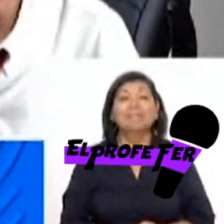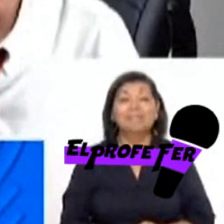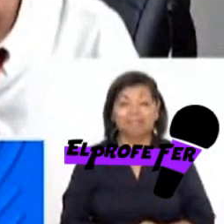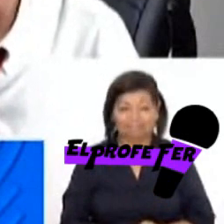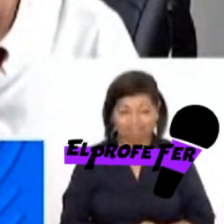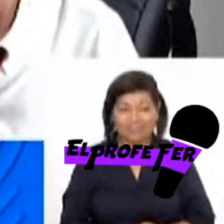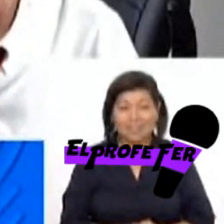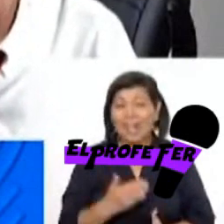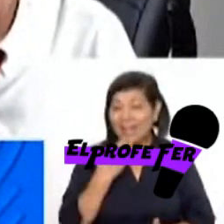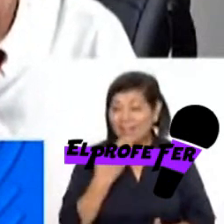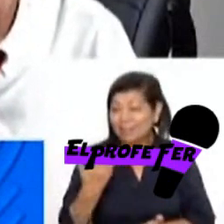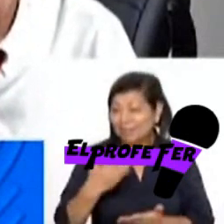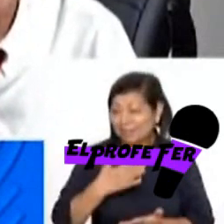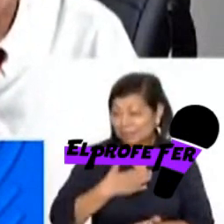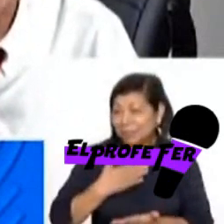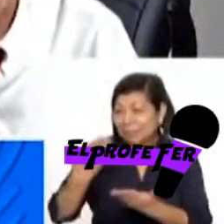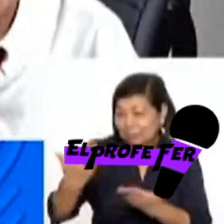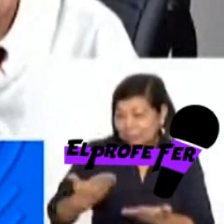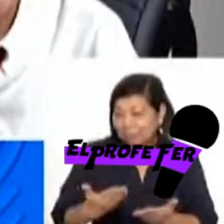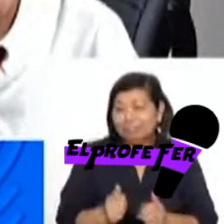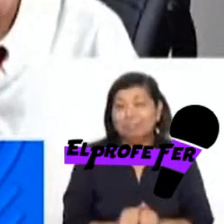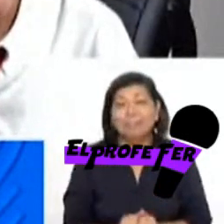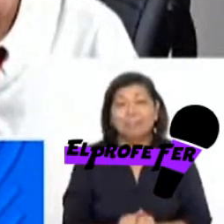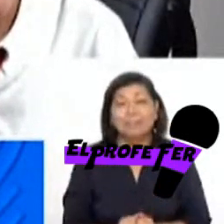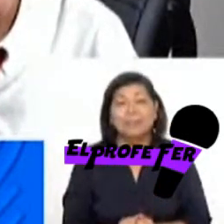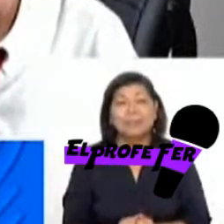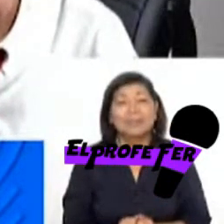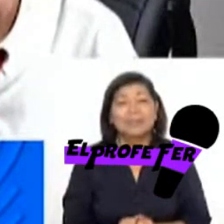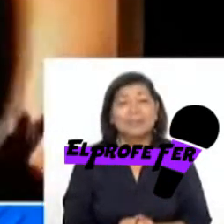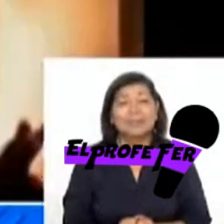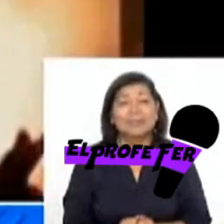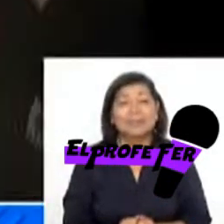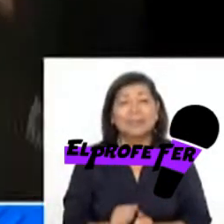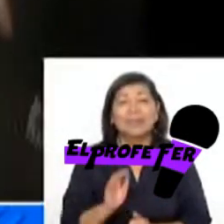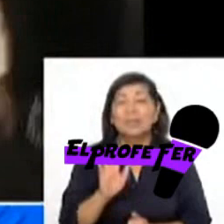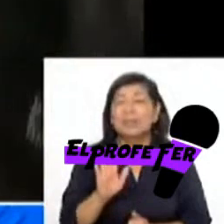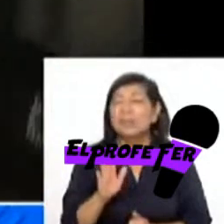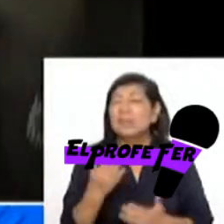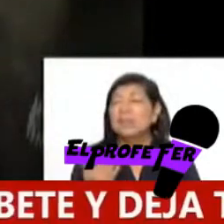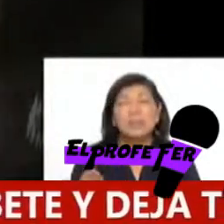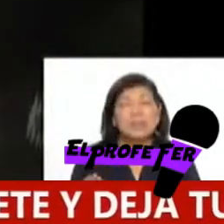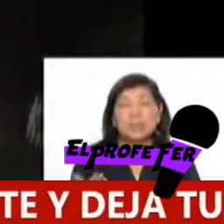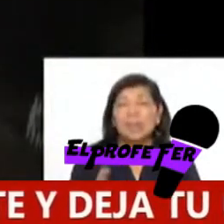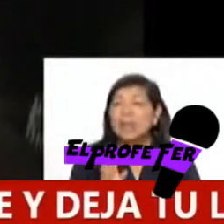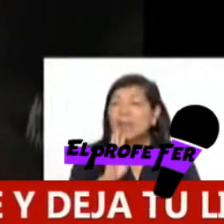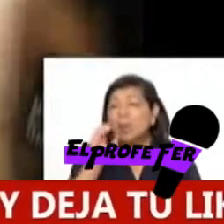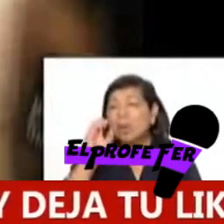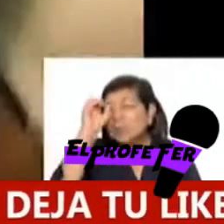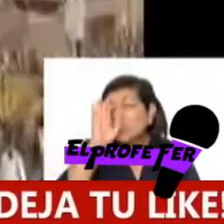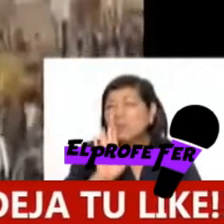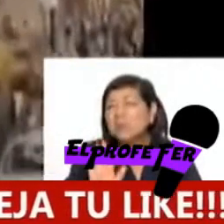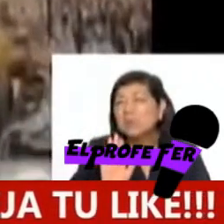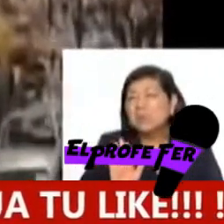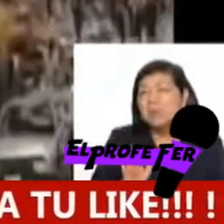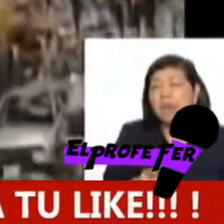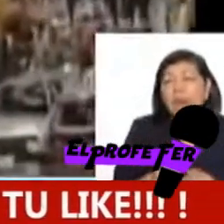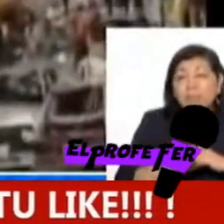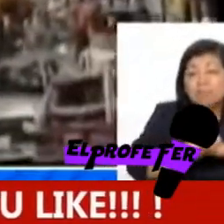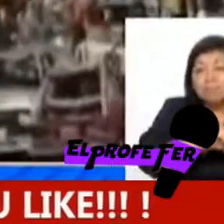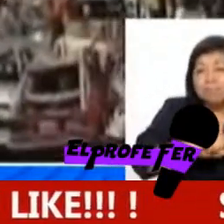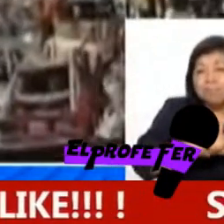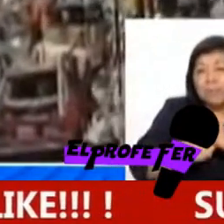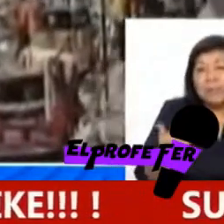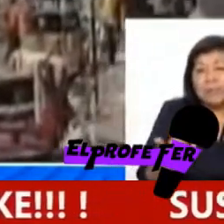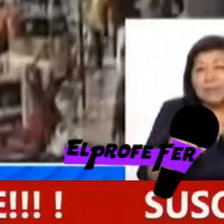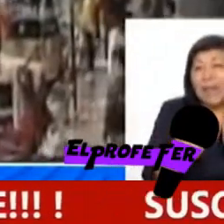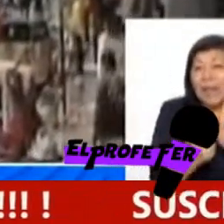días, gracias por la cordial invitación. A usted, gracias por atendernos. Bueno, su primer comentario respecto a esta publicación ya